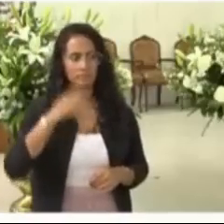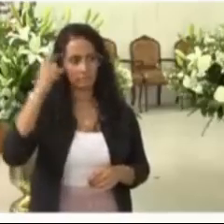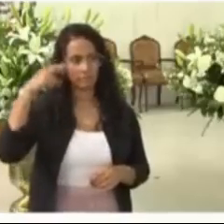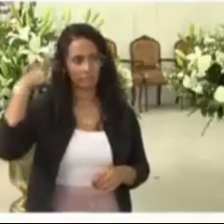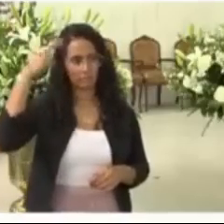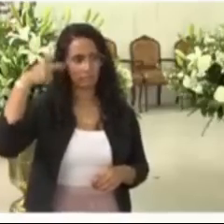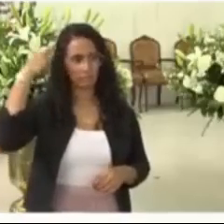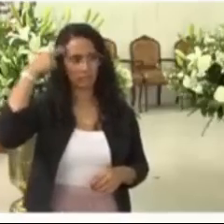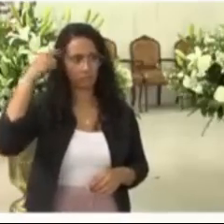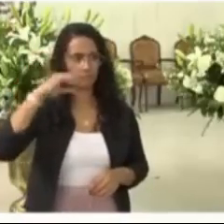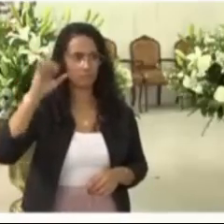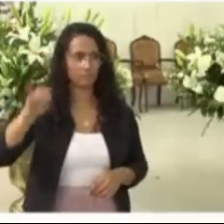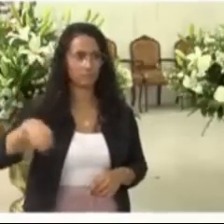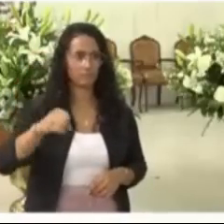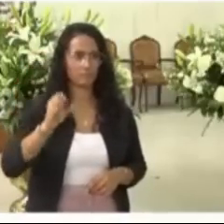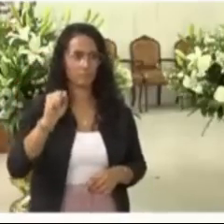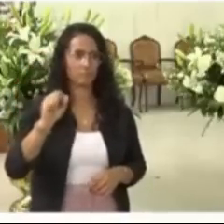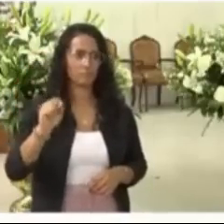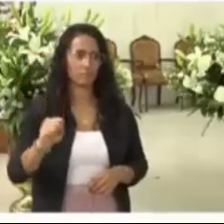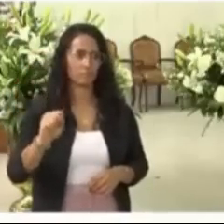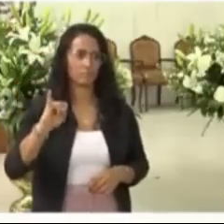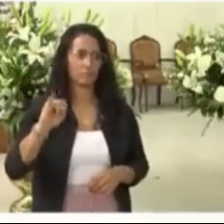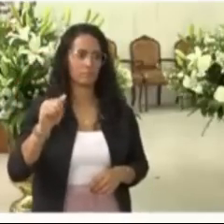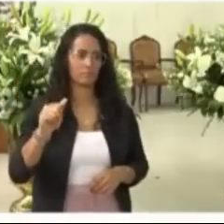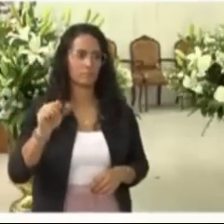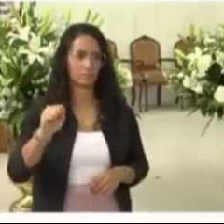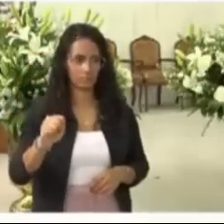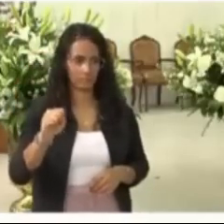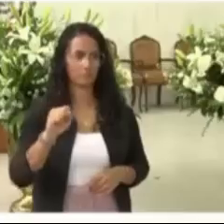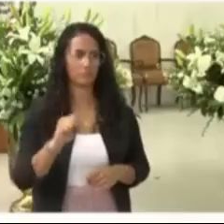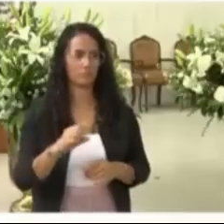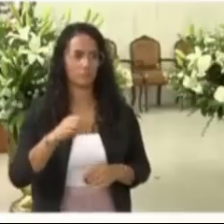años después de asumir el reino de Judá,